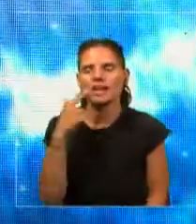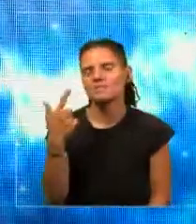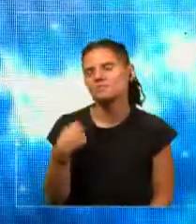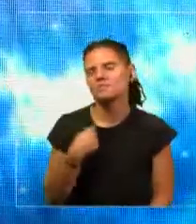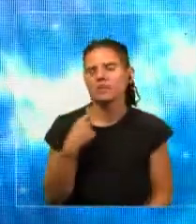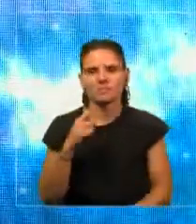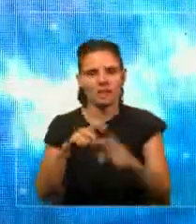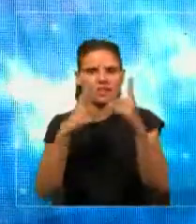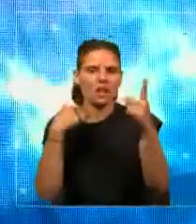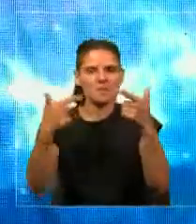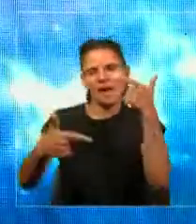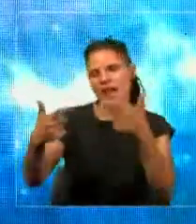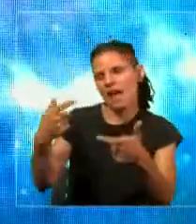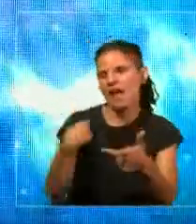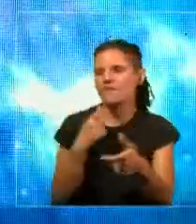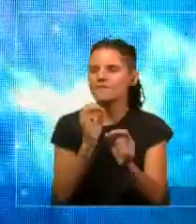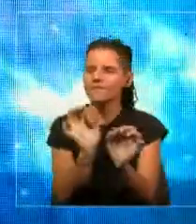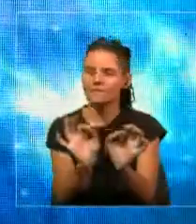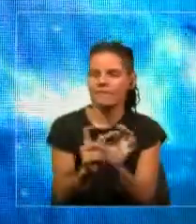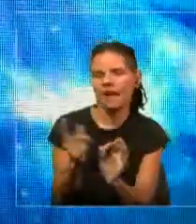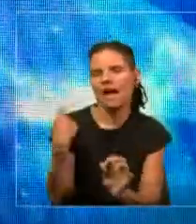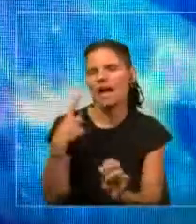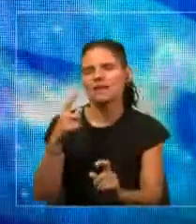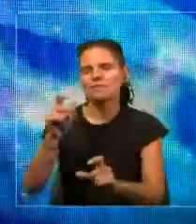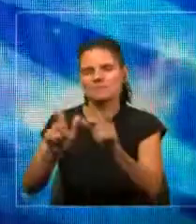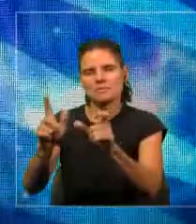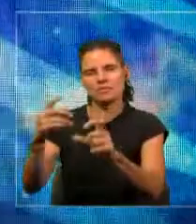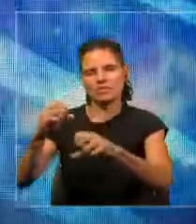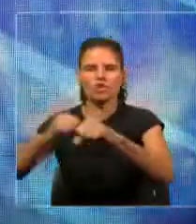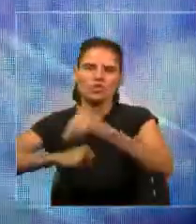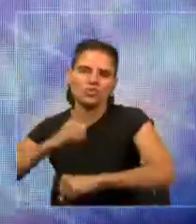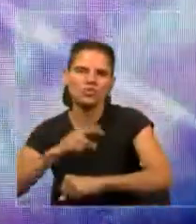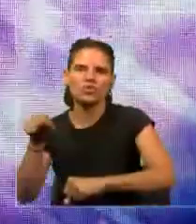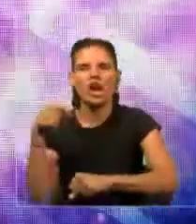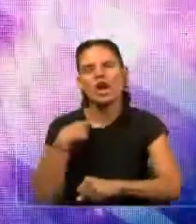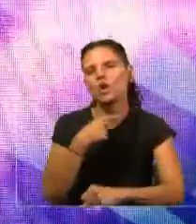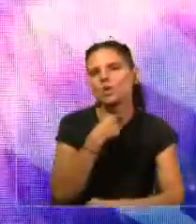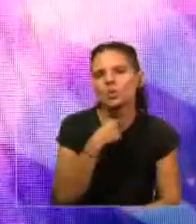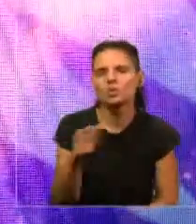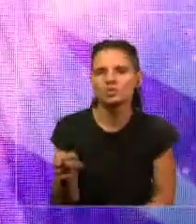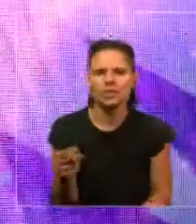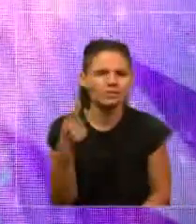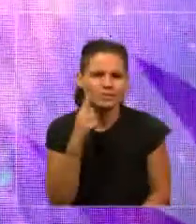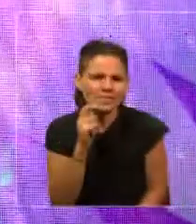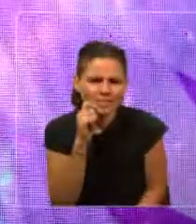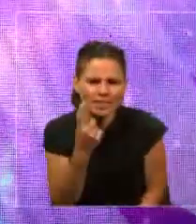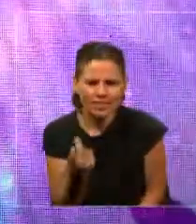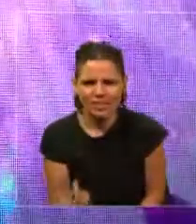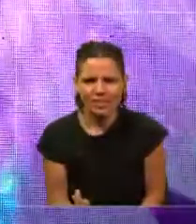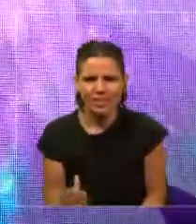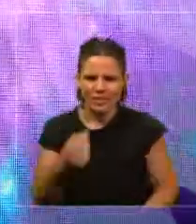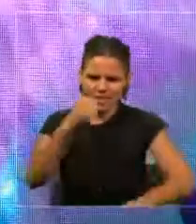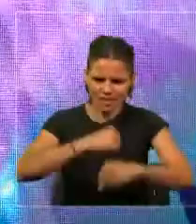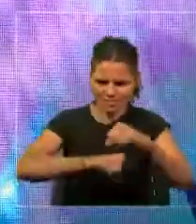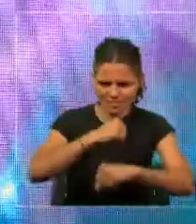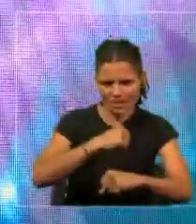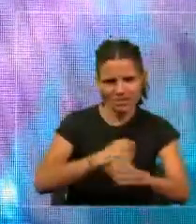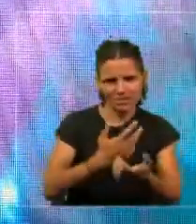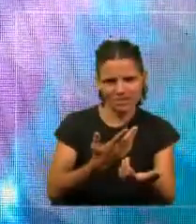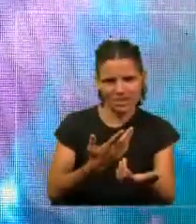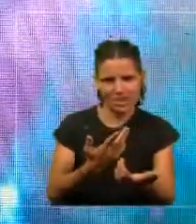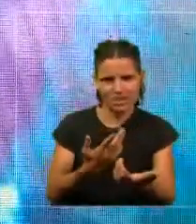es una palabra sexy, los industriales les gusta. ¿Qué significa eso? La empresa piloteada